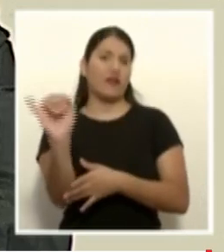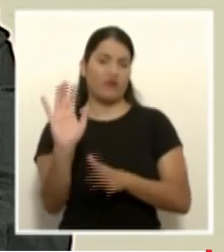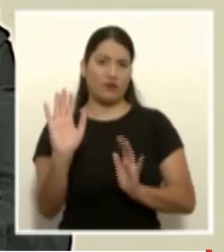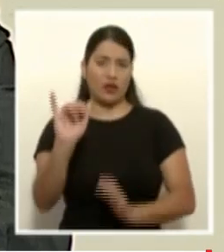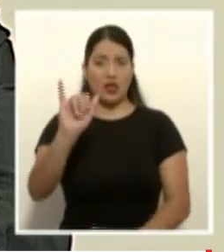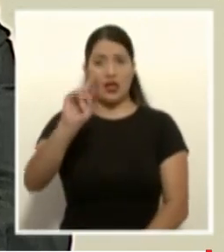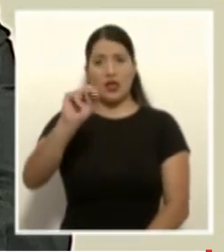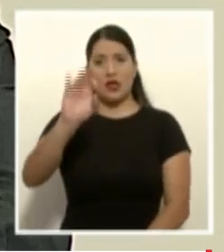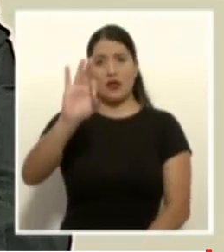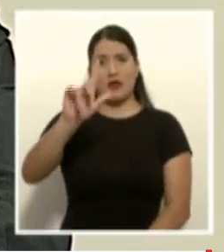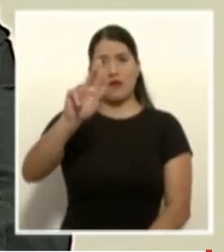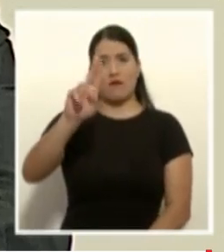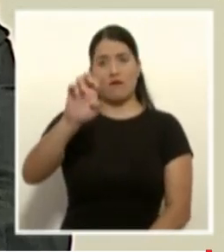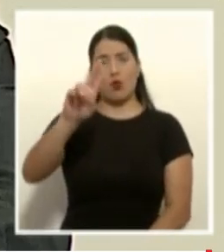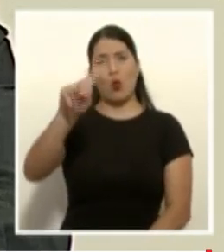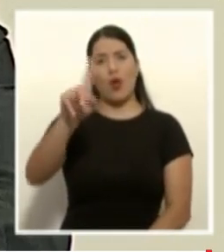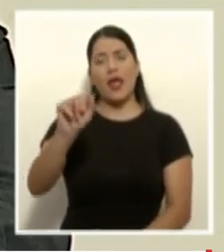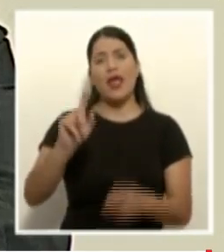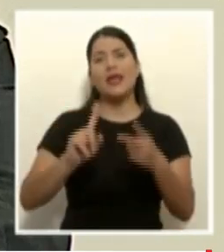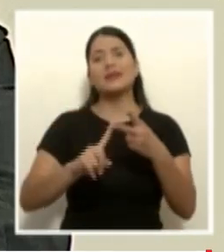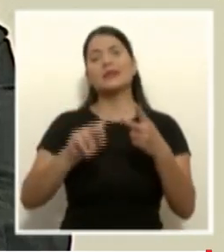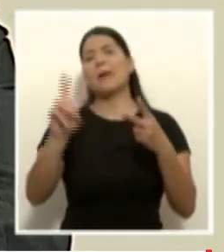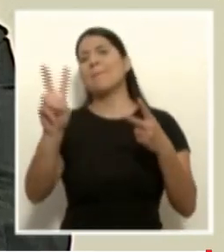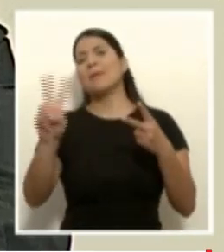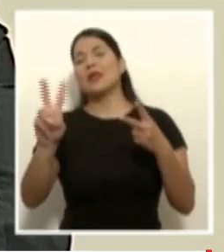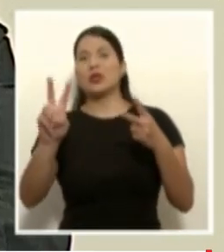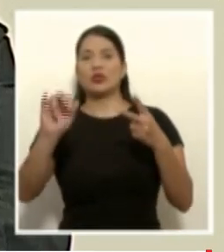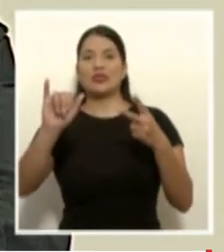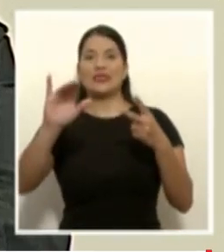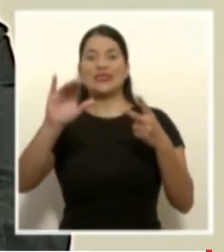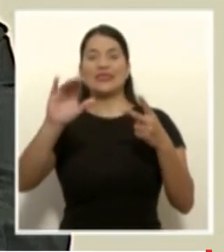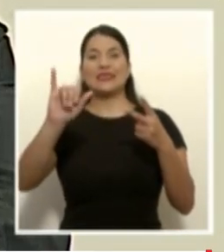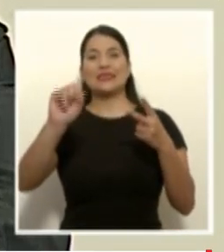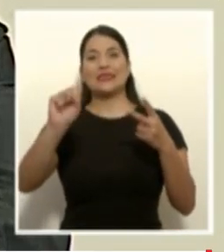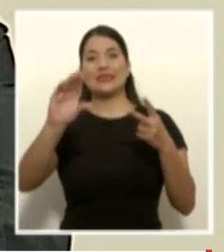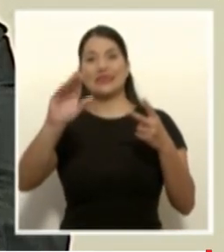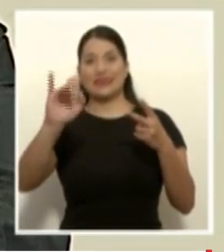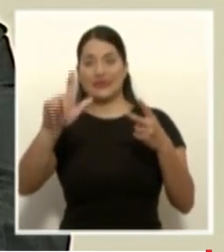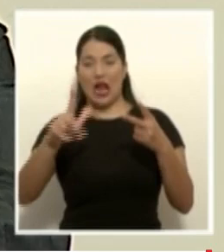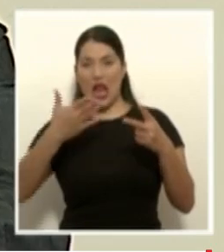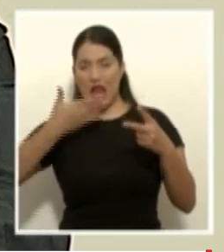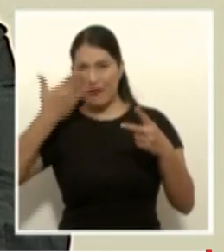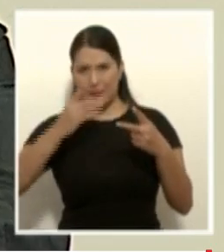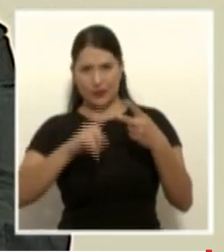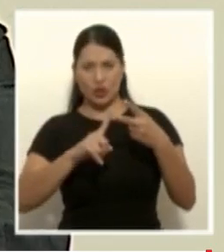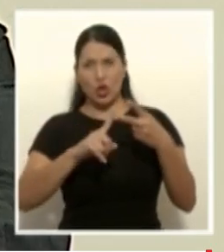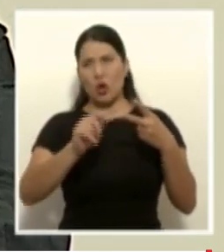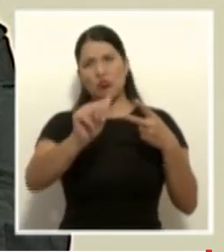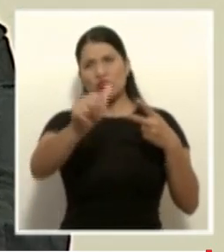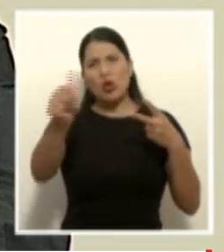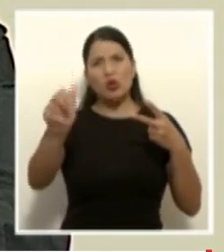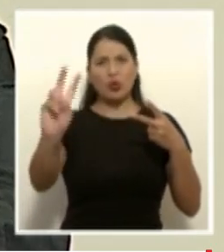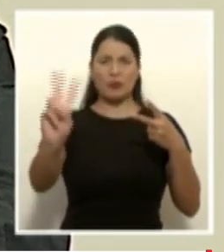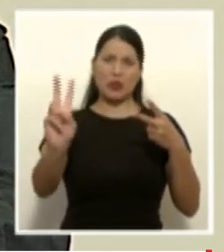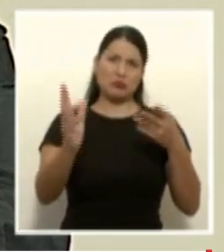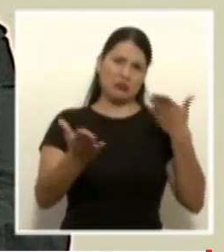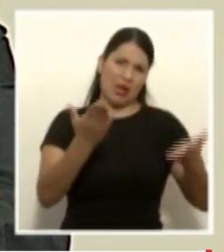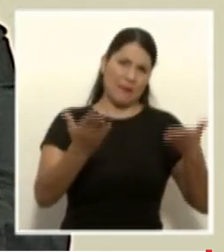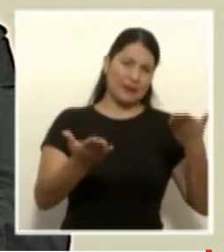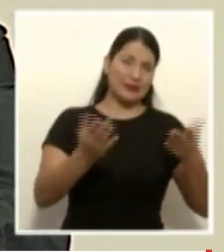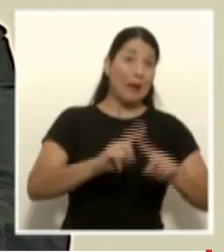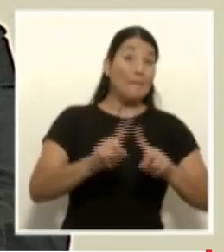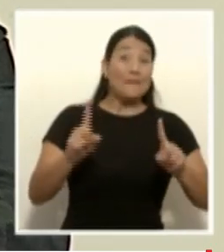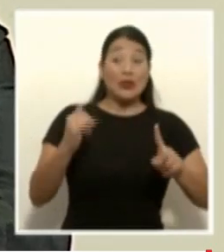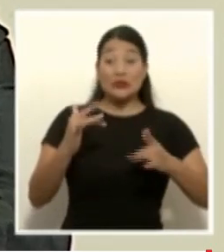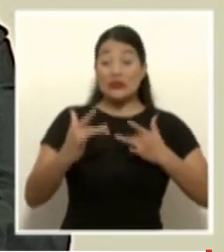parainfluenza, puede ser que sea un virus sincitial respiratorio, otros virus, no debería estar saliendo para no infectar a otras personas. Eso es